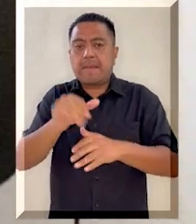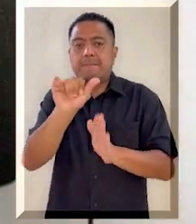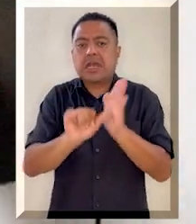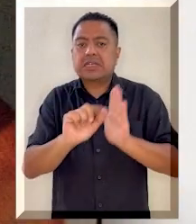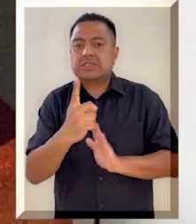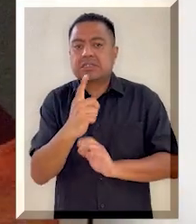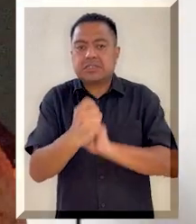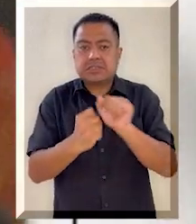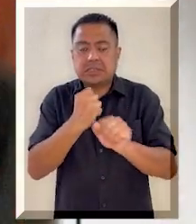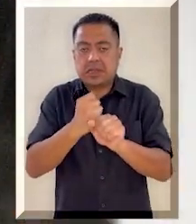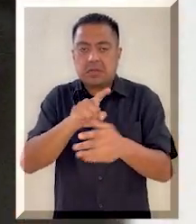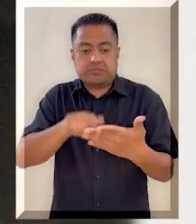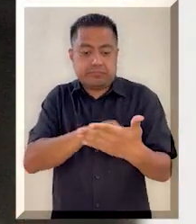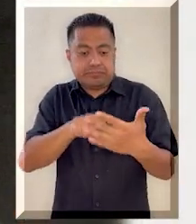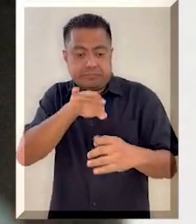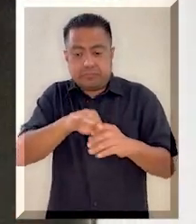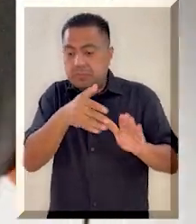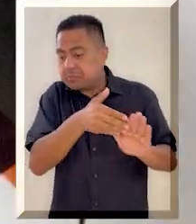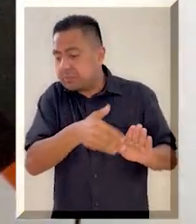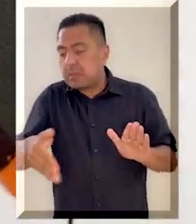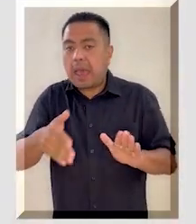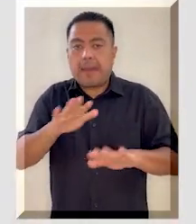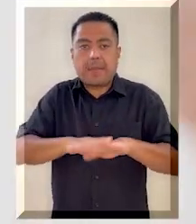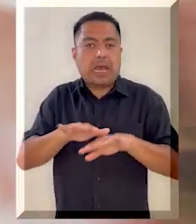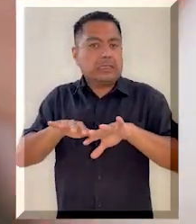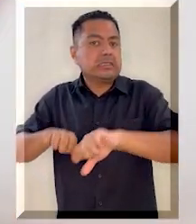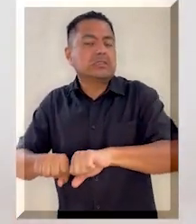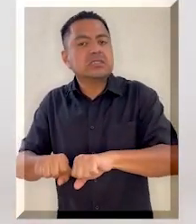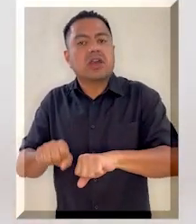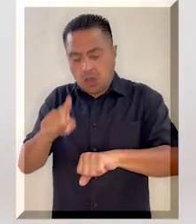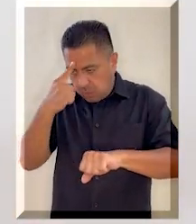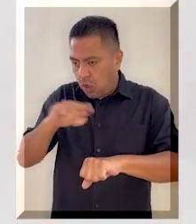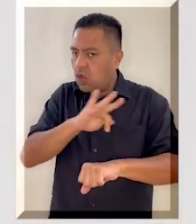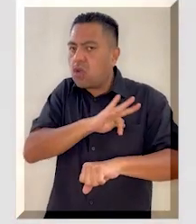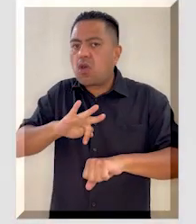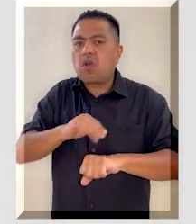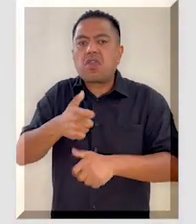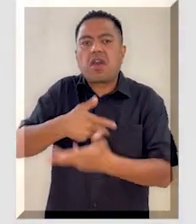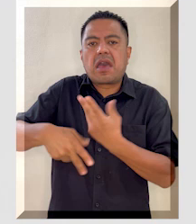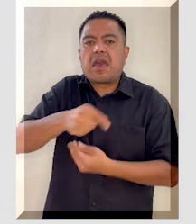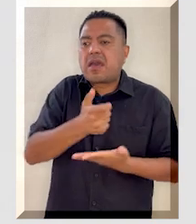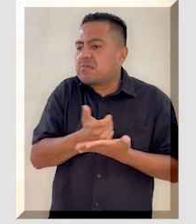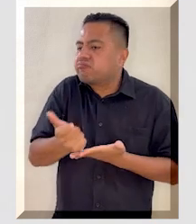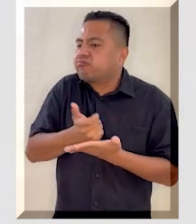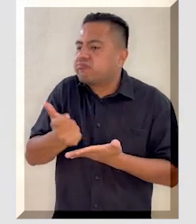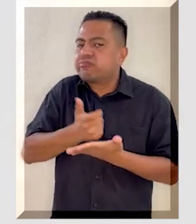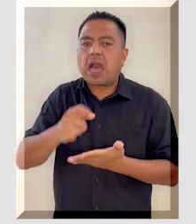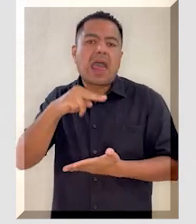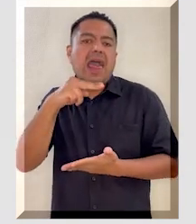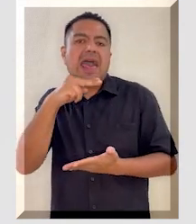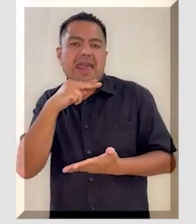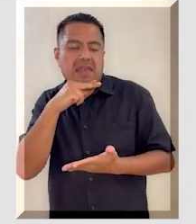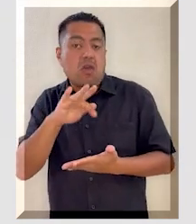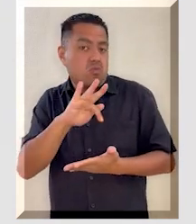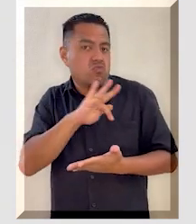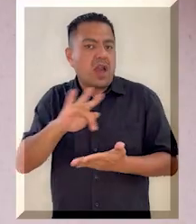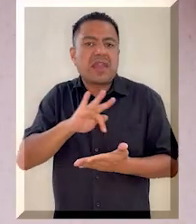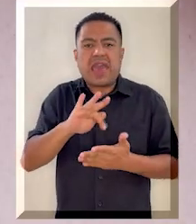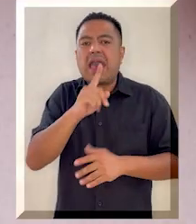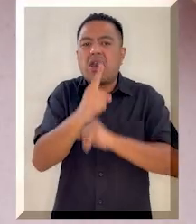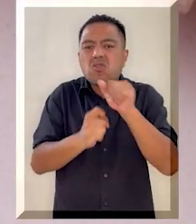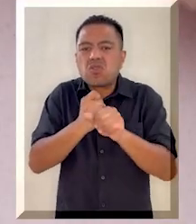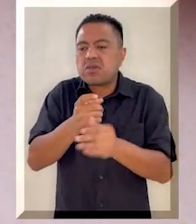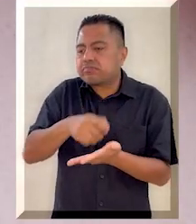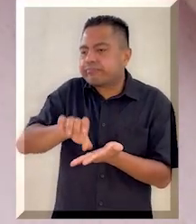del mes de diciembre del año de la elección asegurando con ella la disponibilidad de recursos para el pago de aguinaldo proporcional